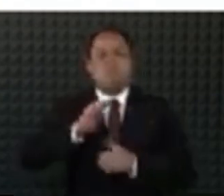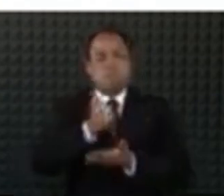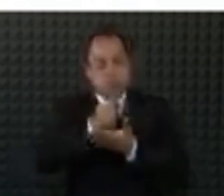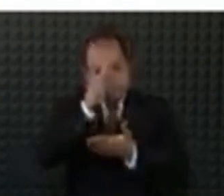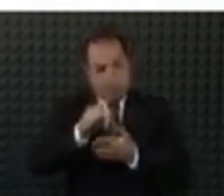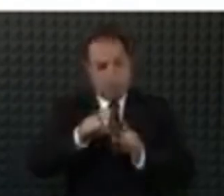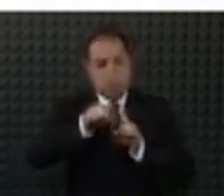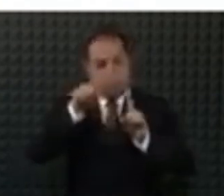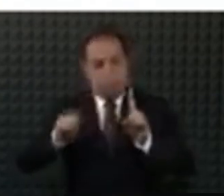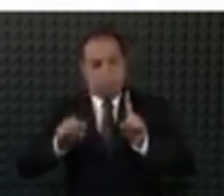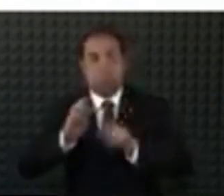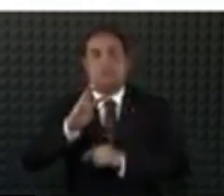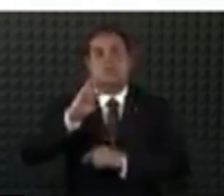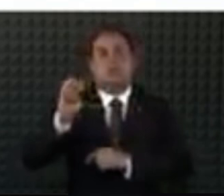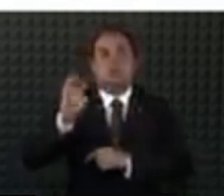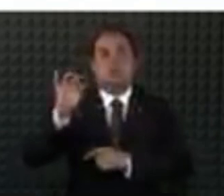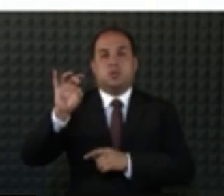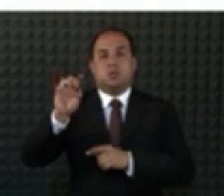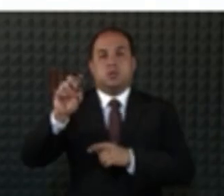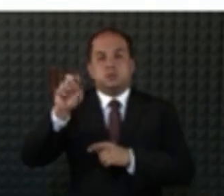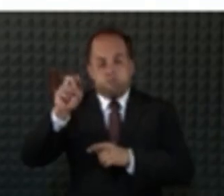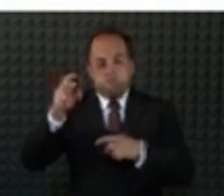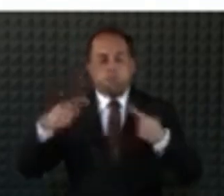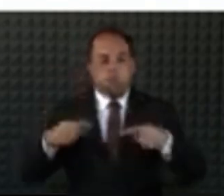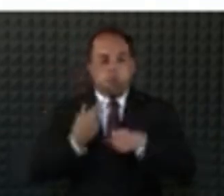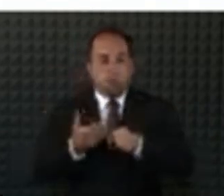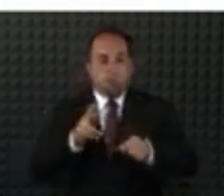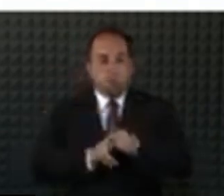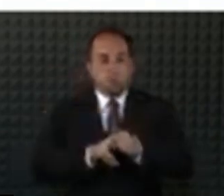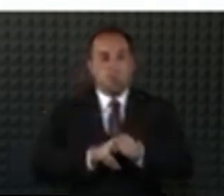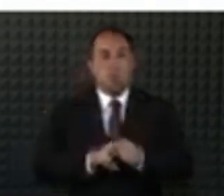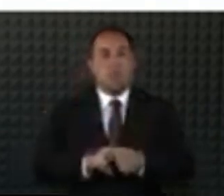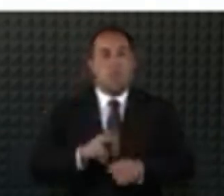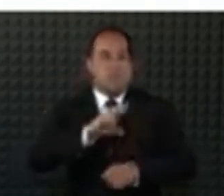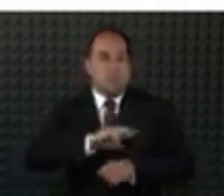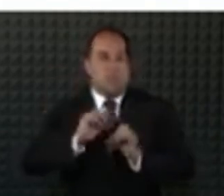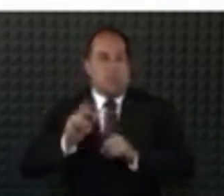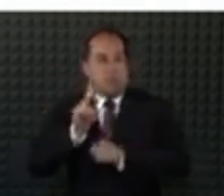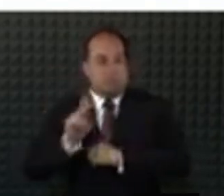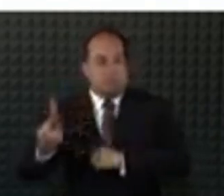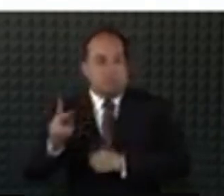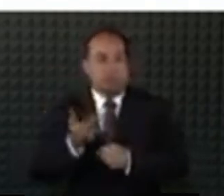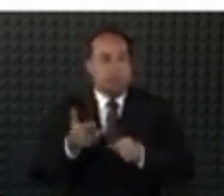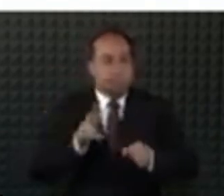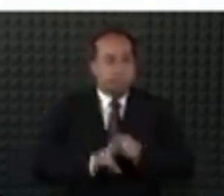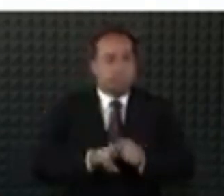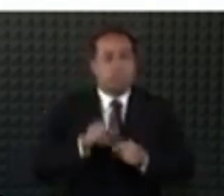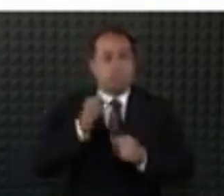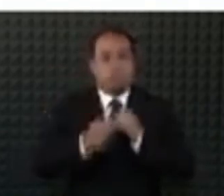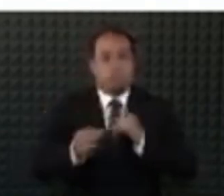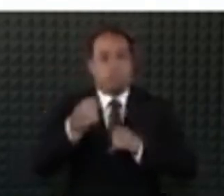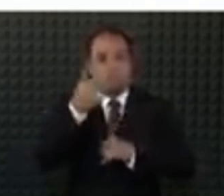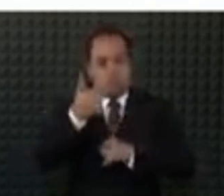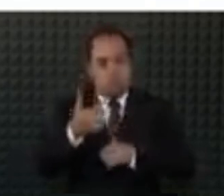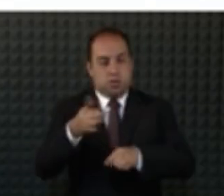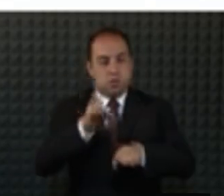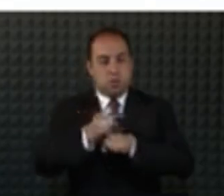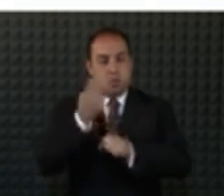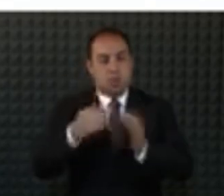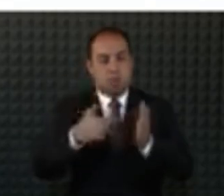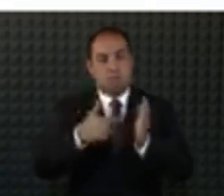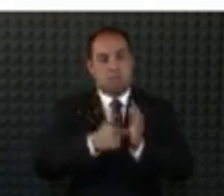una reducción de 330 hospitalizados en nuestra ciudad, en hospitales públicos y privados en los últimos 7 días, 1.677